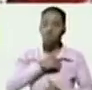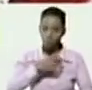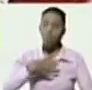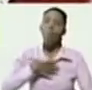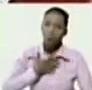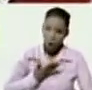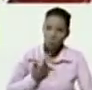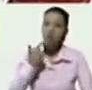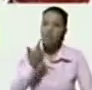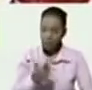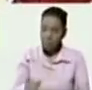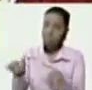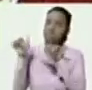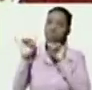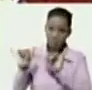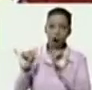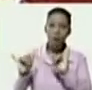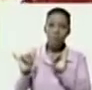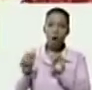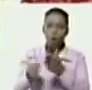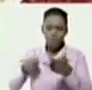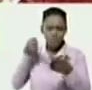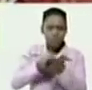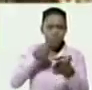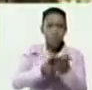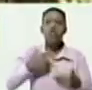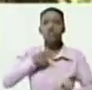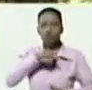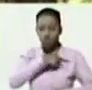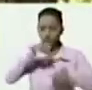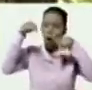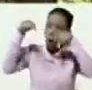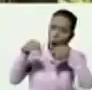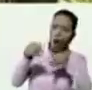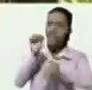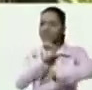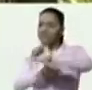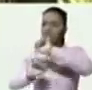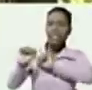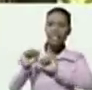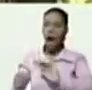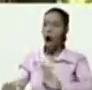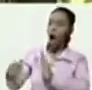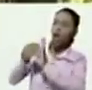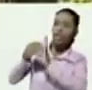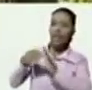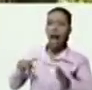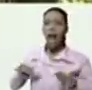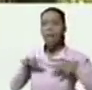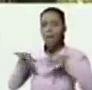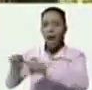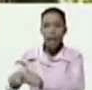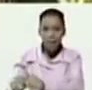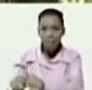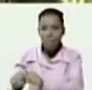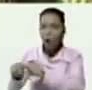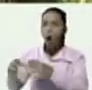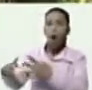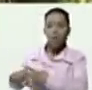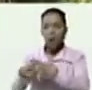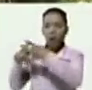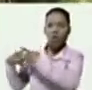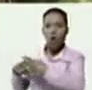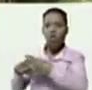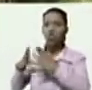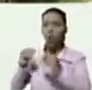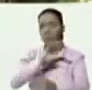decir lo mismo. Las batallas que estamos dando nosotros hoy contra el imperialismo norteamericano, el imperio más poderoso de todos